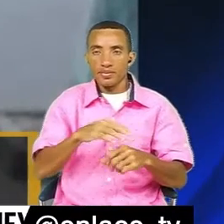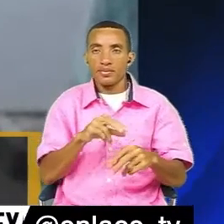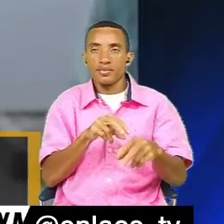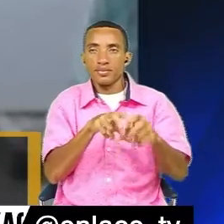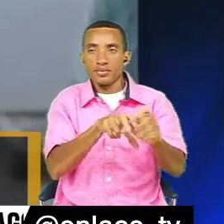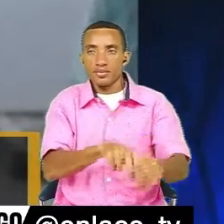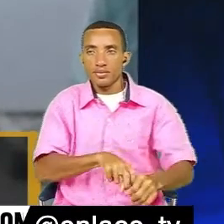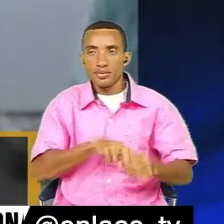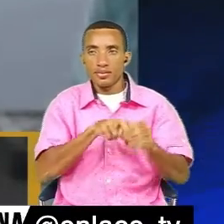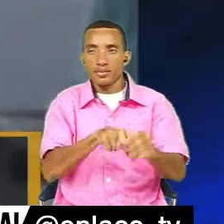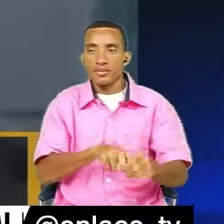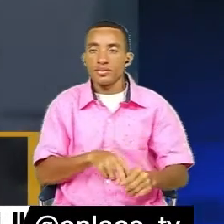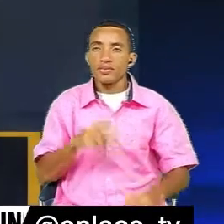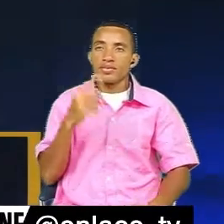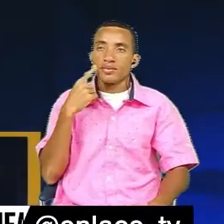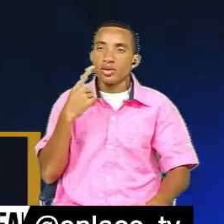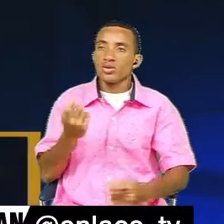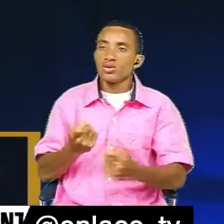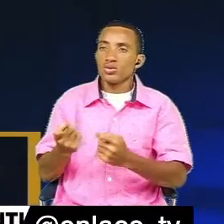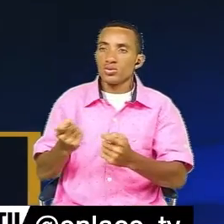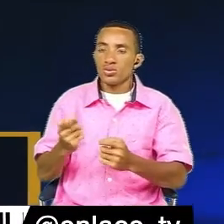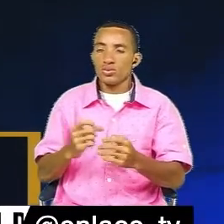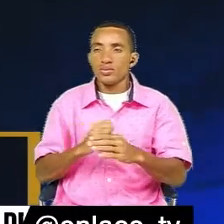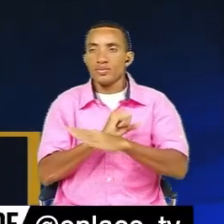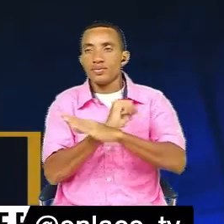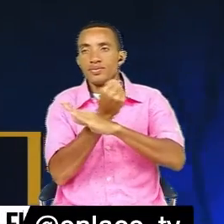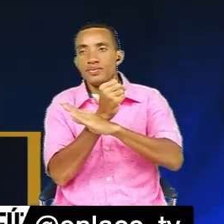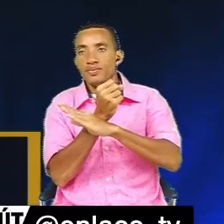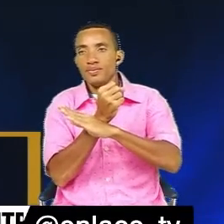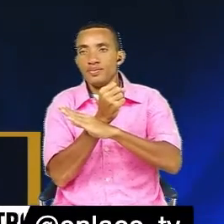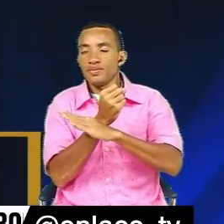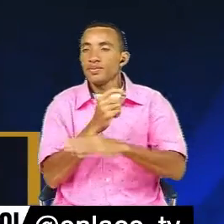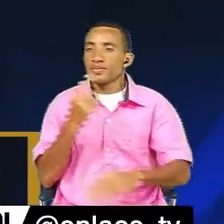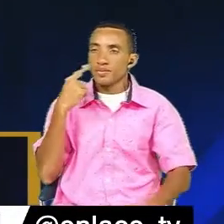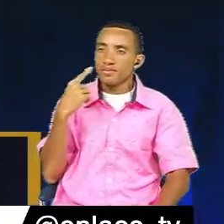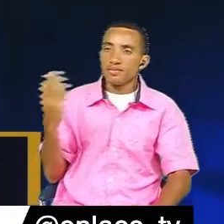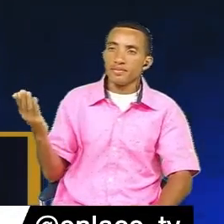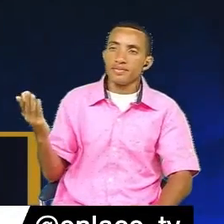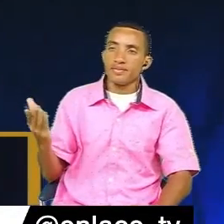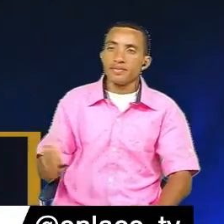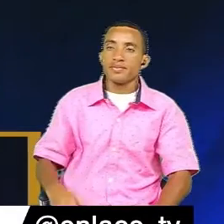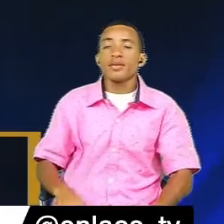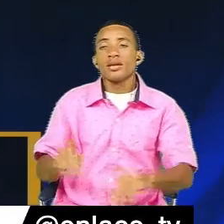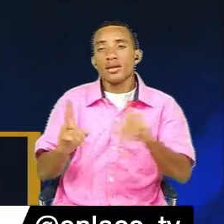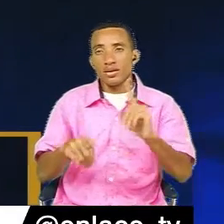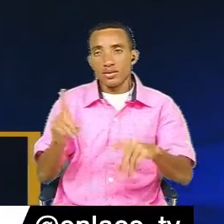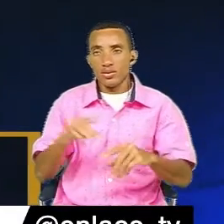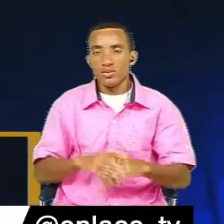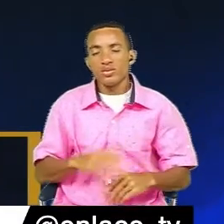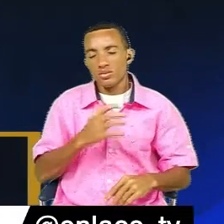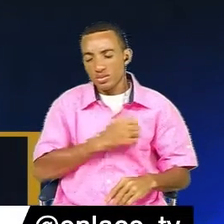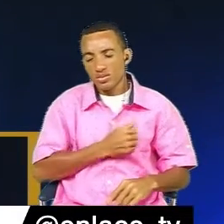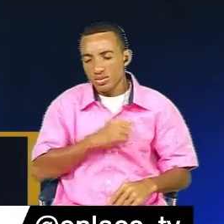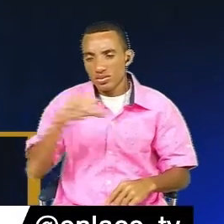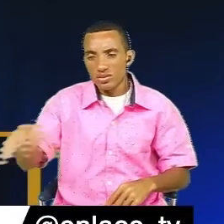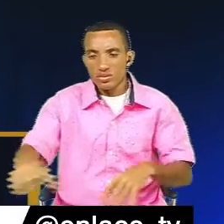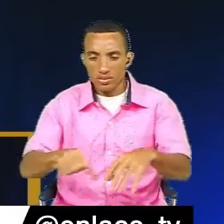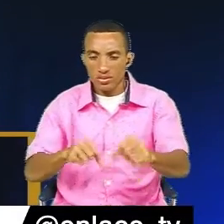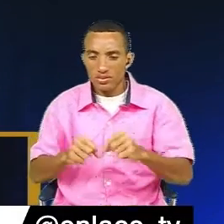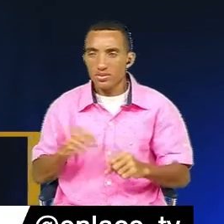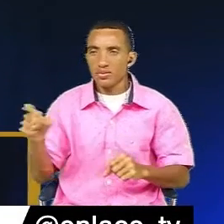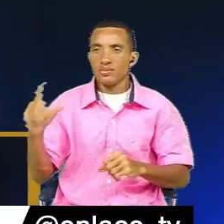de las instalaciones de la Defensa Civil. Ciudadanos de ese sector esperan que estos sean recogidos por la empresa